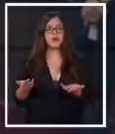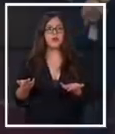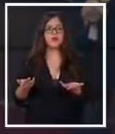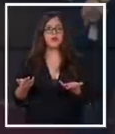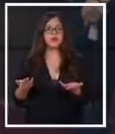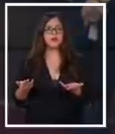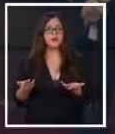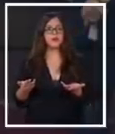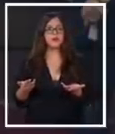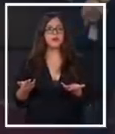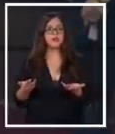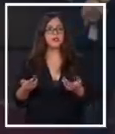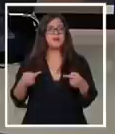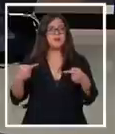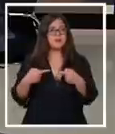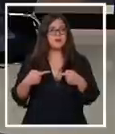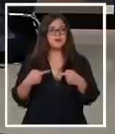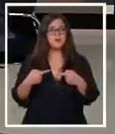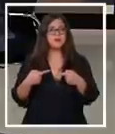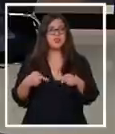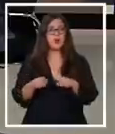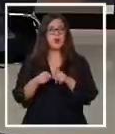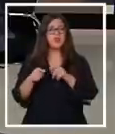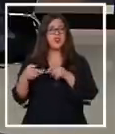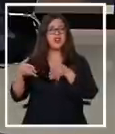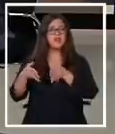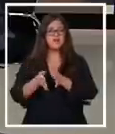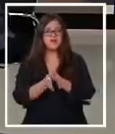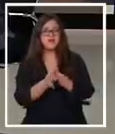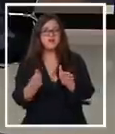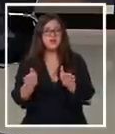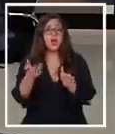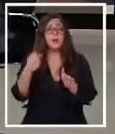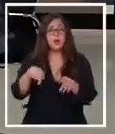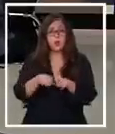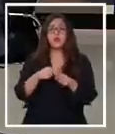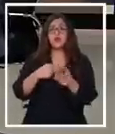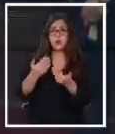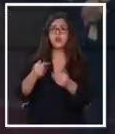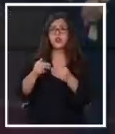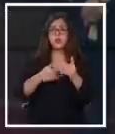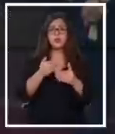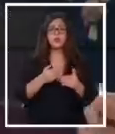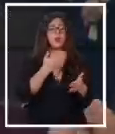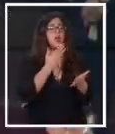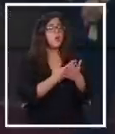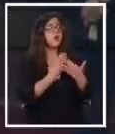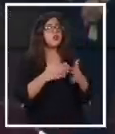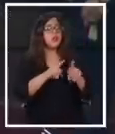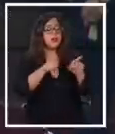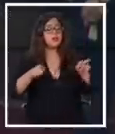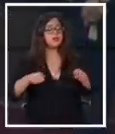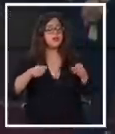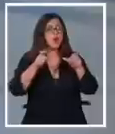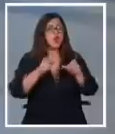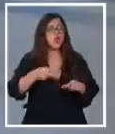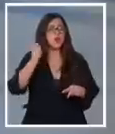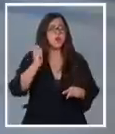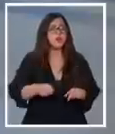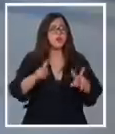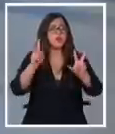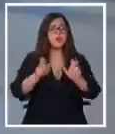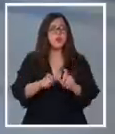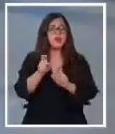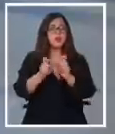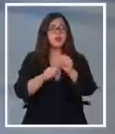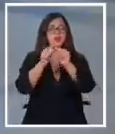han llevado polémicas que no se fían del tema de fondo pero que yo sigo teniendo esperanzas y después del instructivo la contraloría sobre la presidencia de las